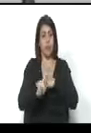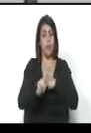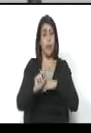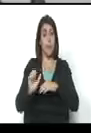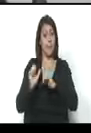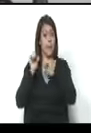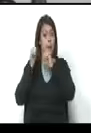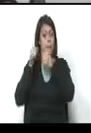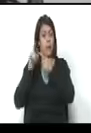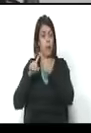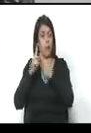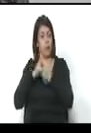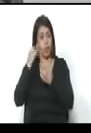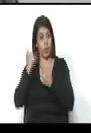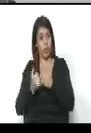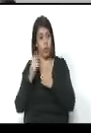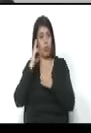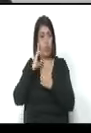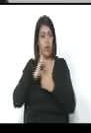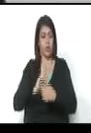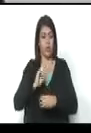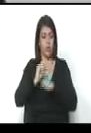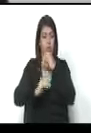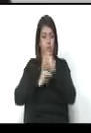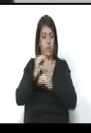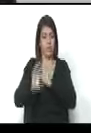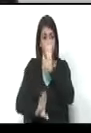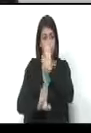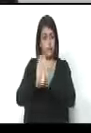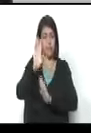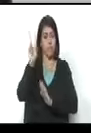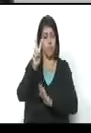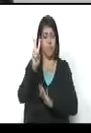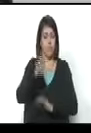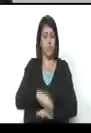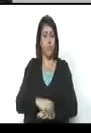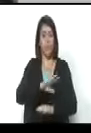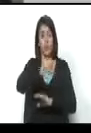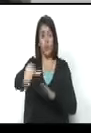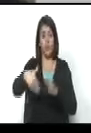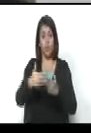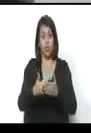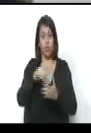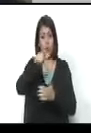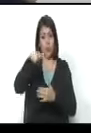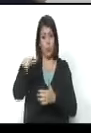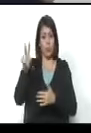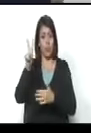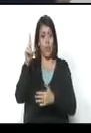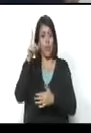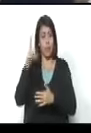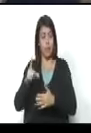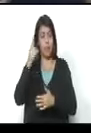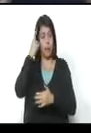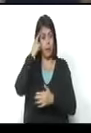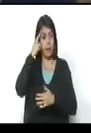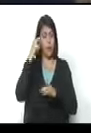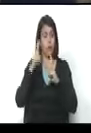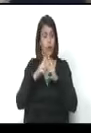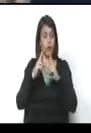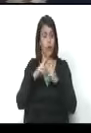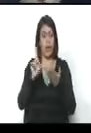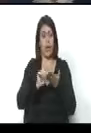raíz primigenia del proyecto bolivariano que está en desarrollo en Venezuela. Todo patriota venezolano debe conocer este